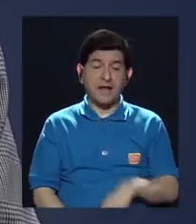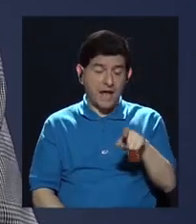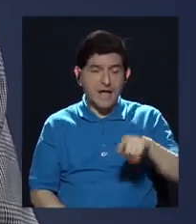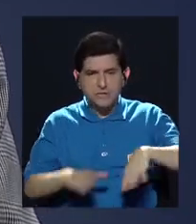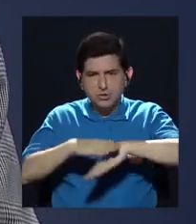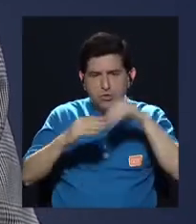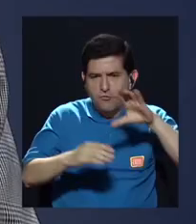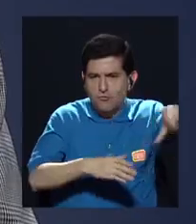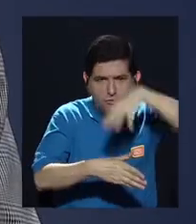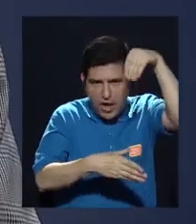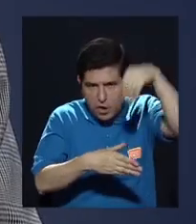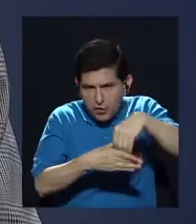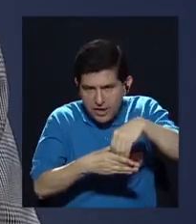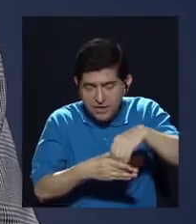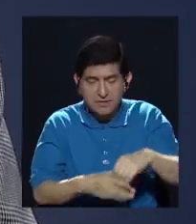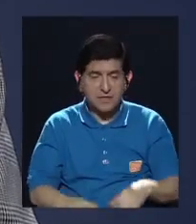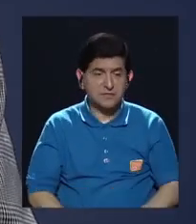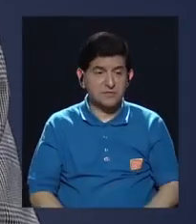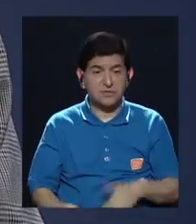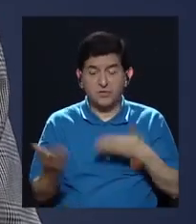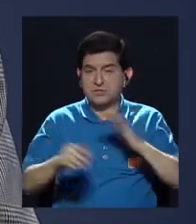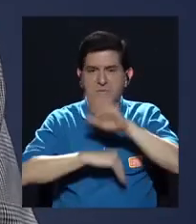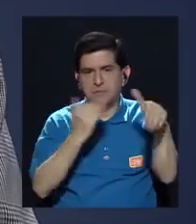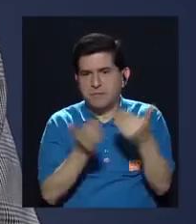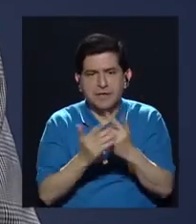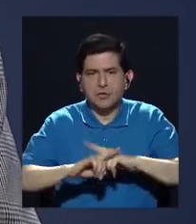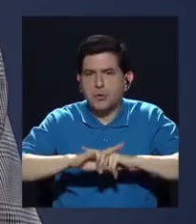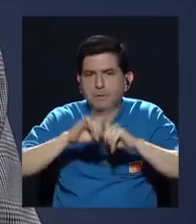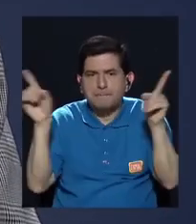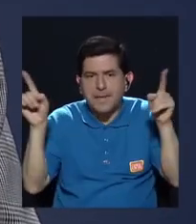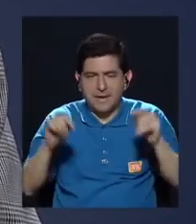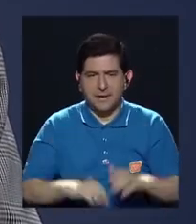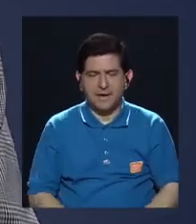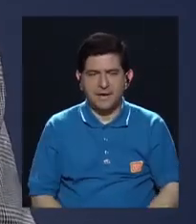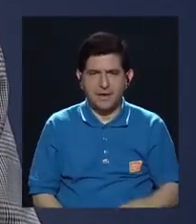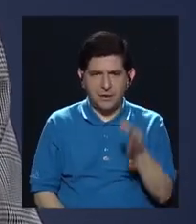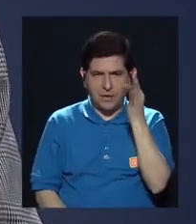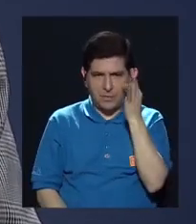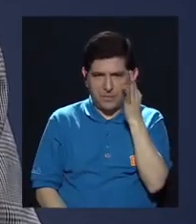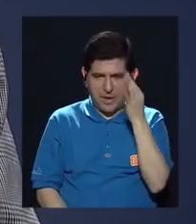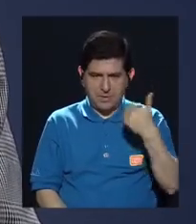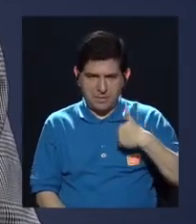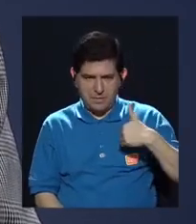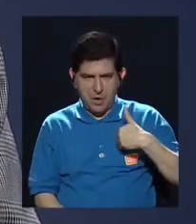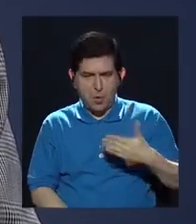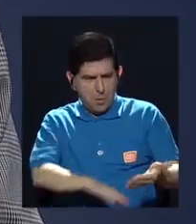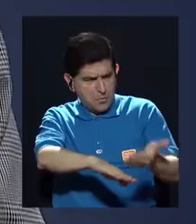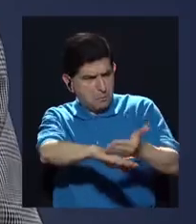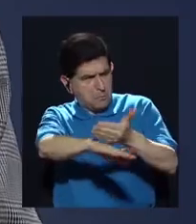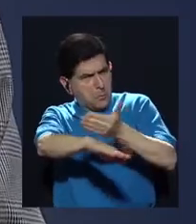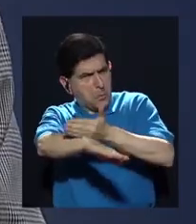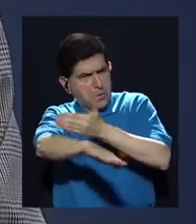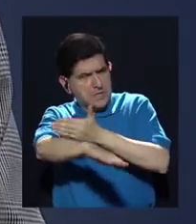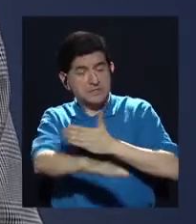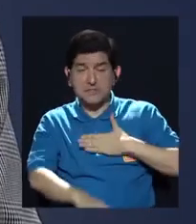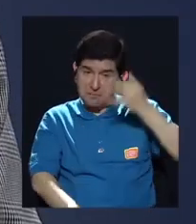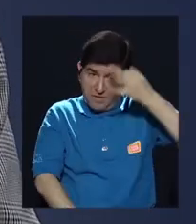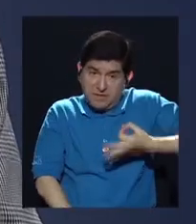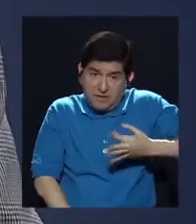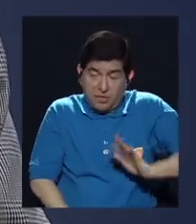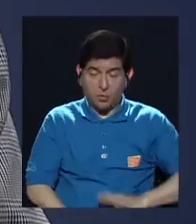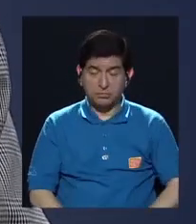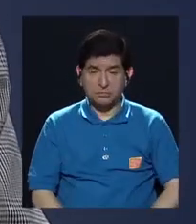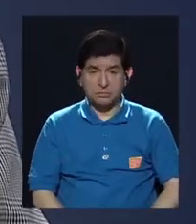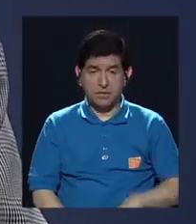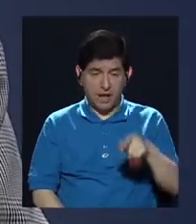Esto sacado de contexto se presta todo, pero no, es que don Pepe era un hombre avanzado y progresista, ese es mi